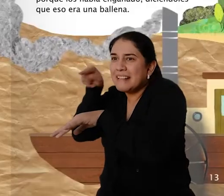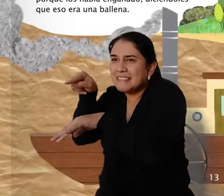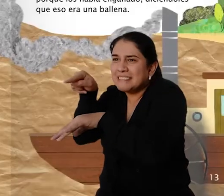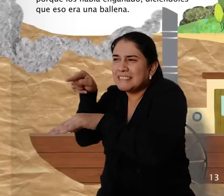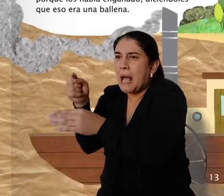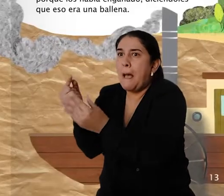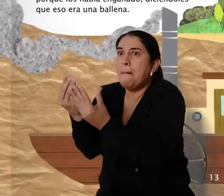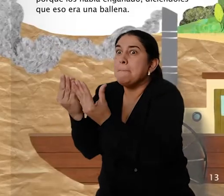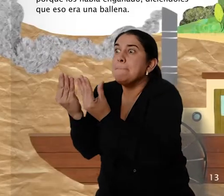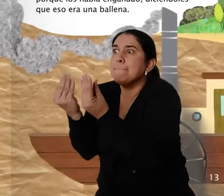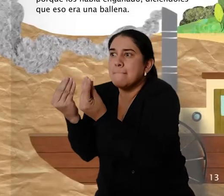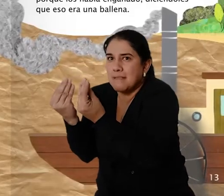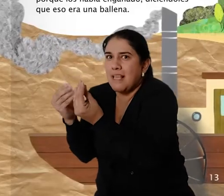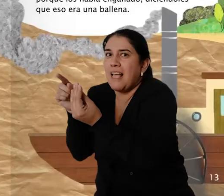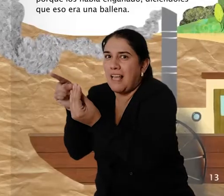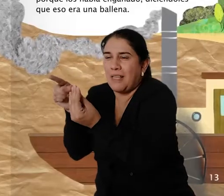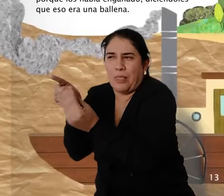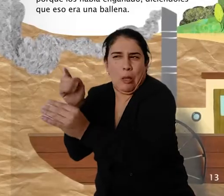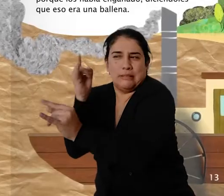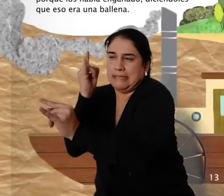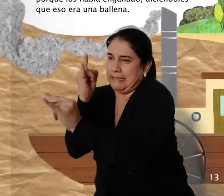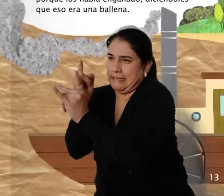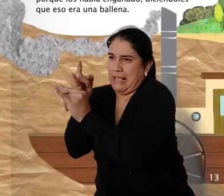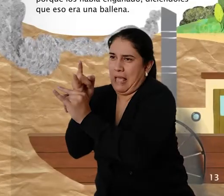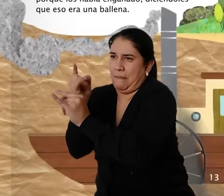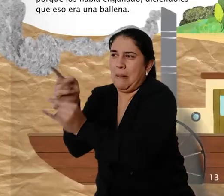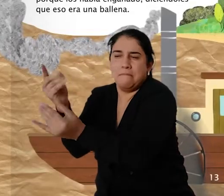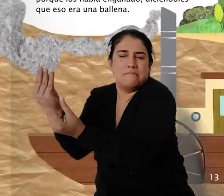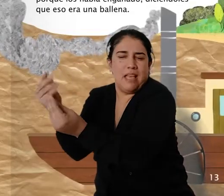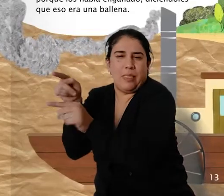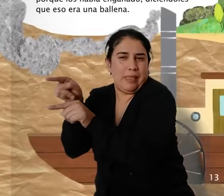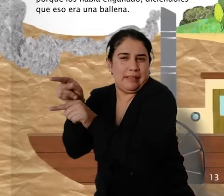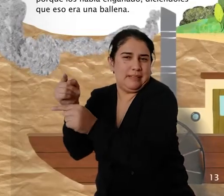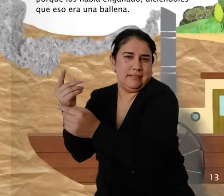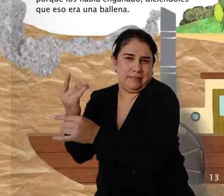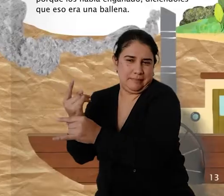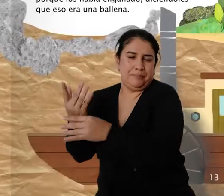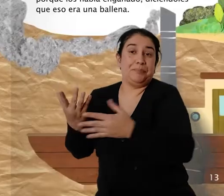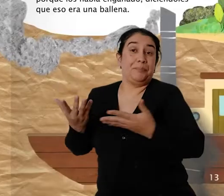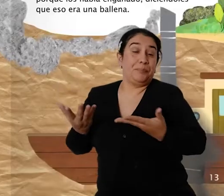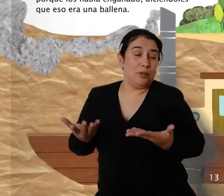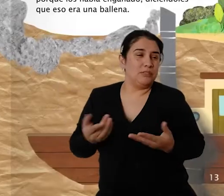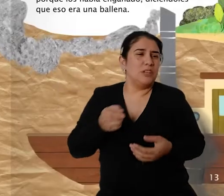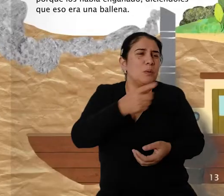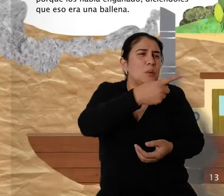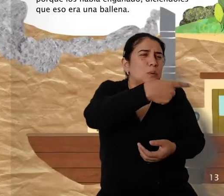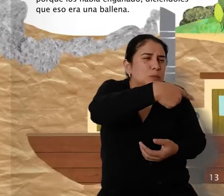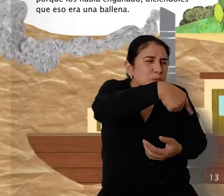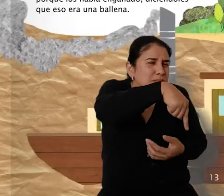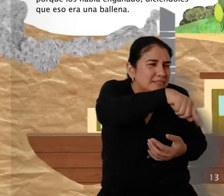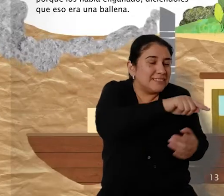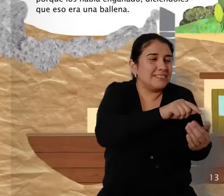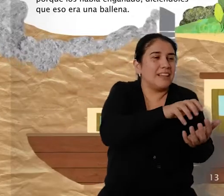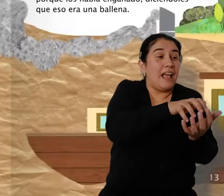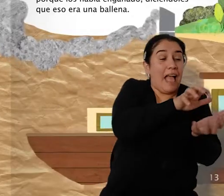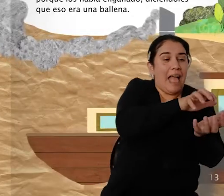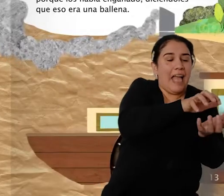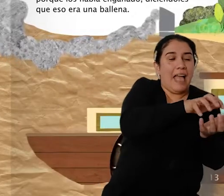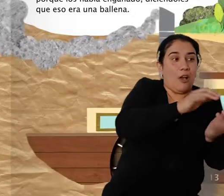nosotros. Siempre tiene miedo. Con lo cual, los yacarés chicos se